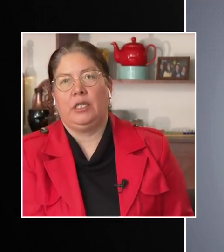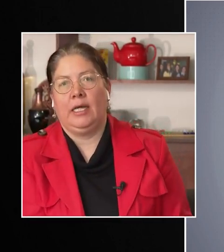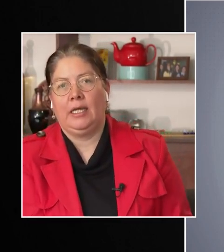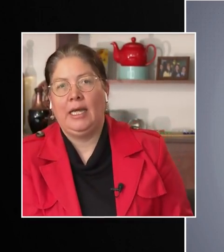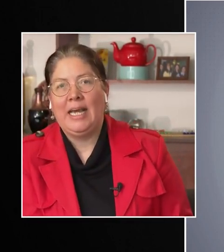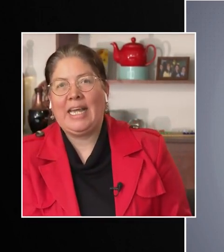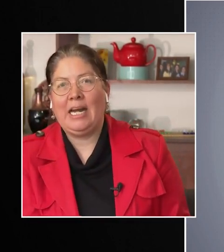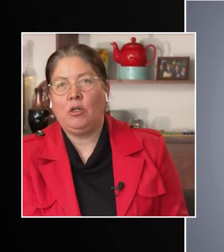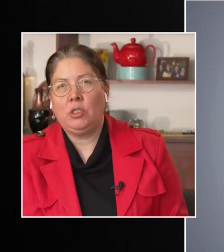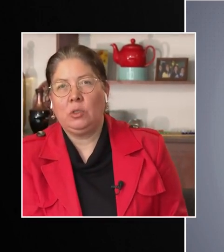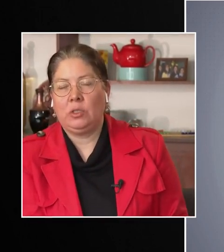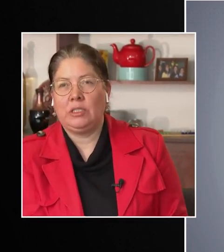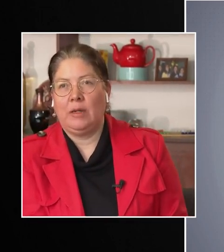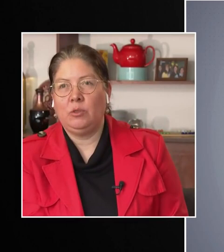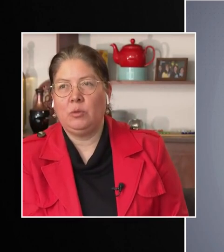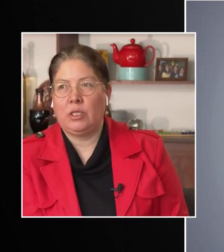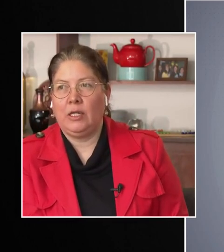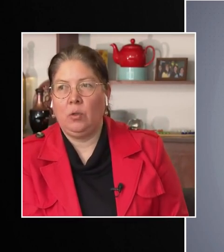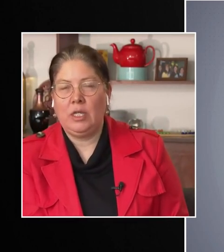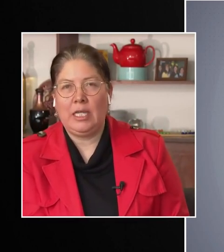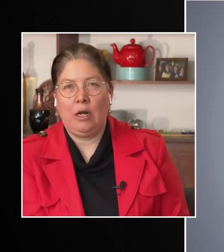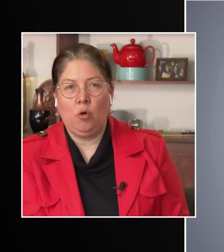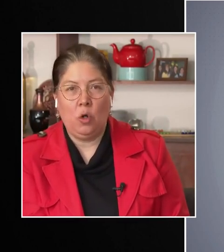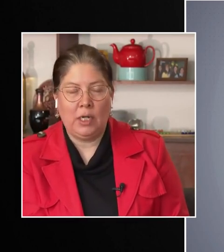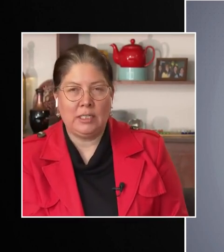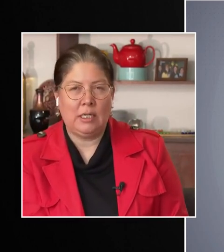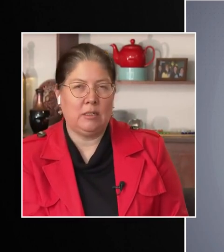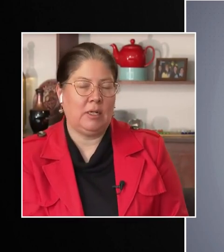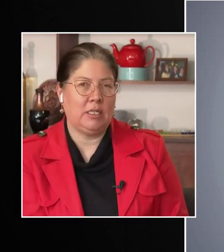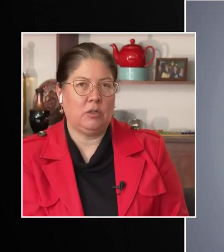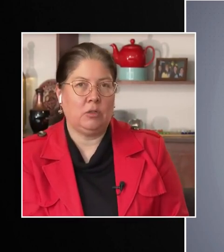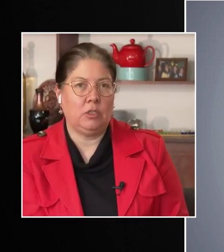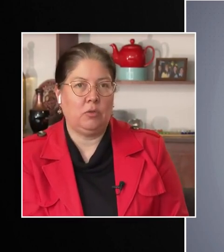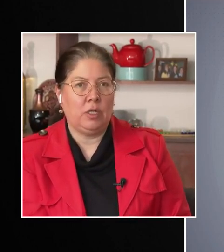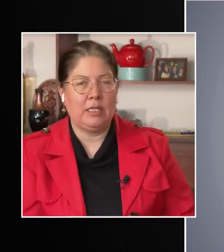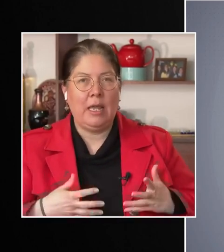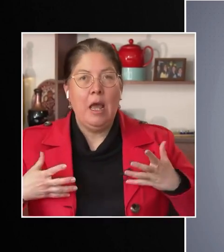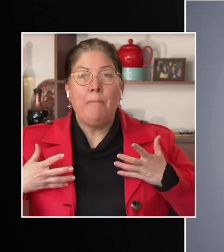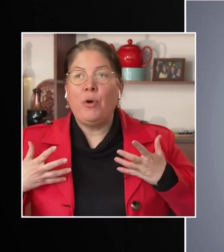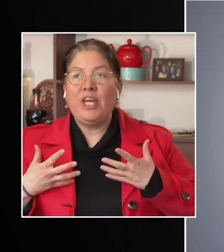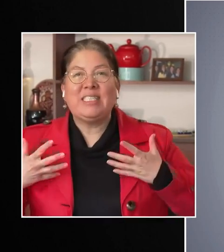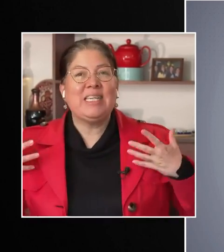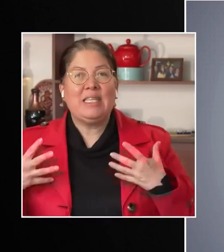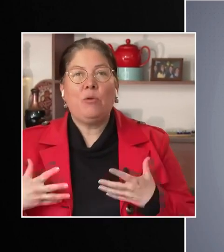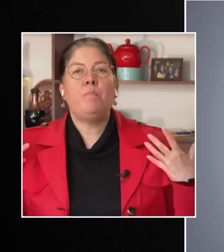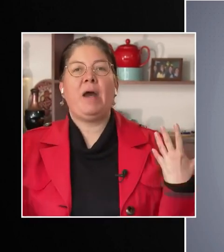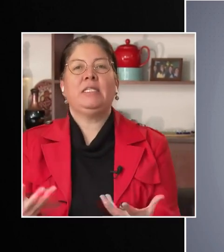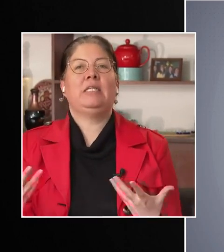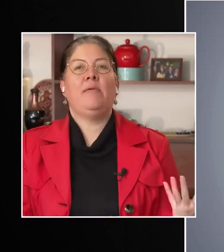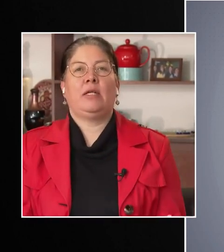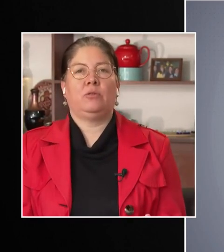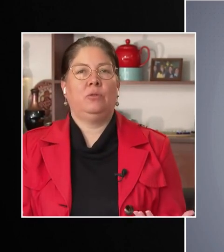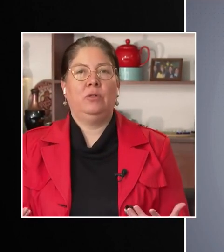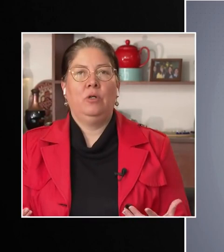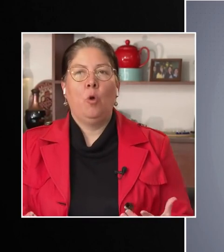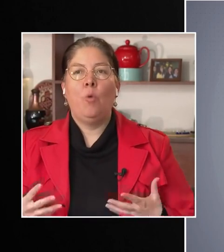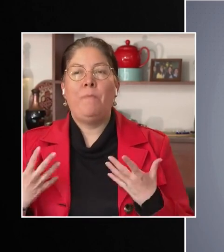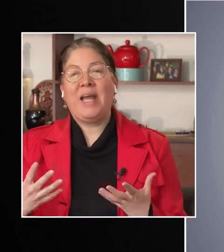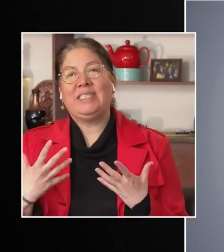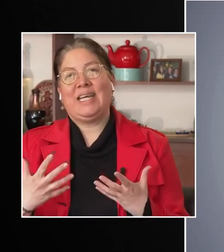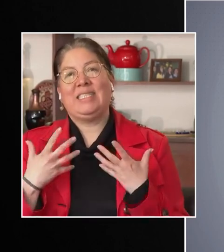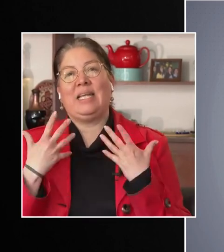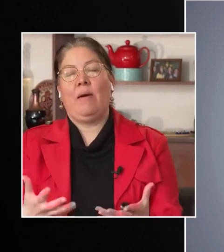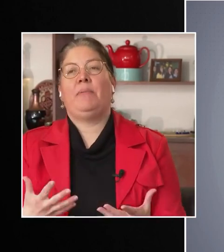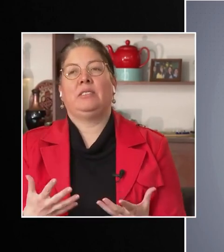una sociedad. ¿Qué era lo que nosotros estábamos buscando y que lo logra hacer la Asamblea Nacional Constituyente? Poder sentar un país diverso,